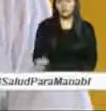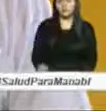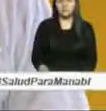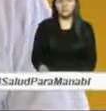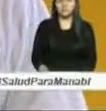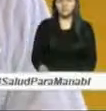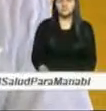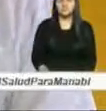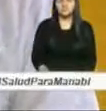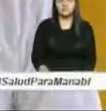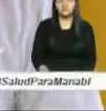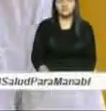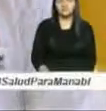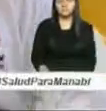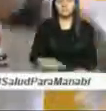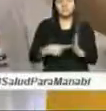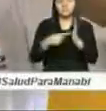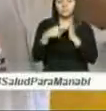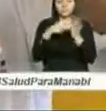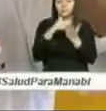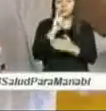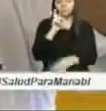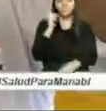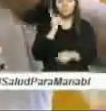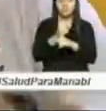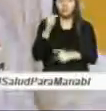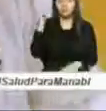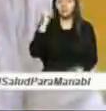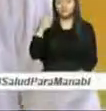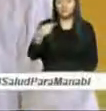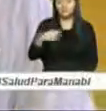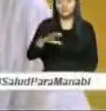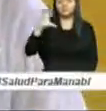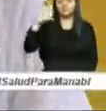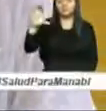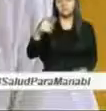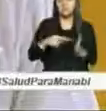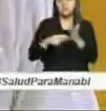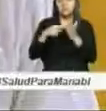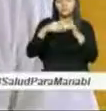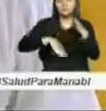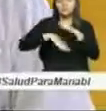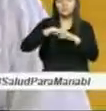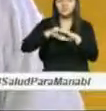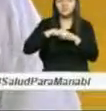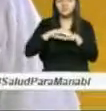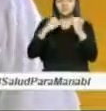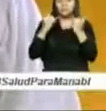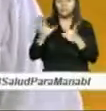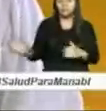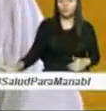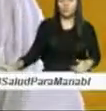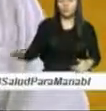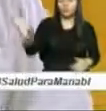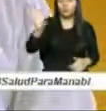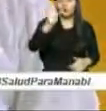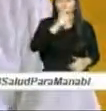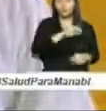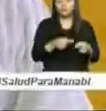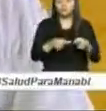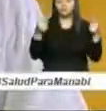el impuesto a la renta. Y por eso la necesidad es anticipo como impuesto mínimo. Pero hoy tenemos todo un